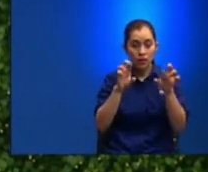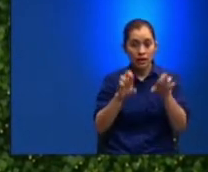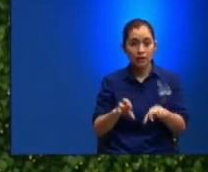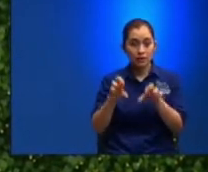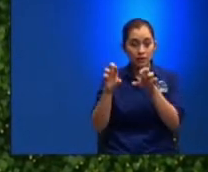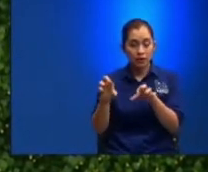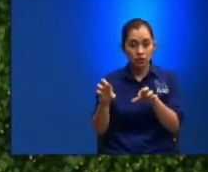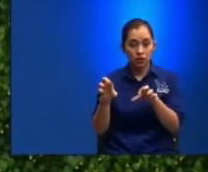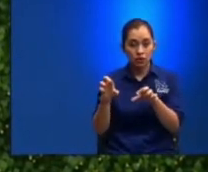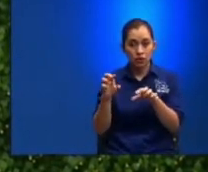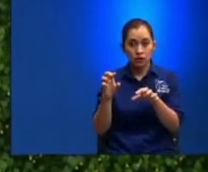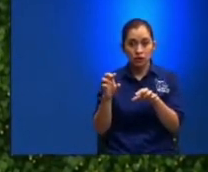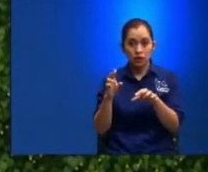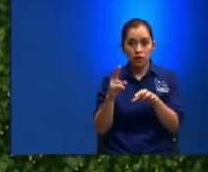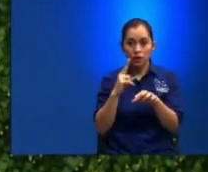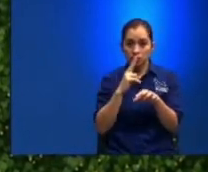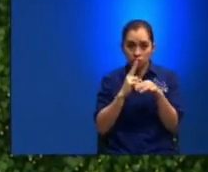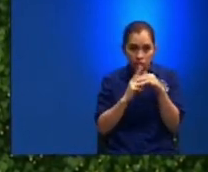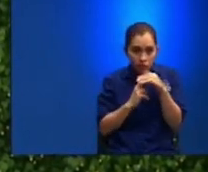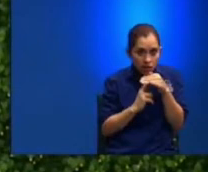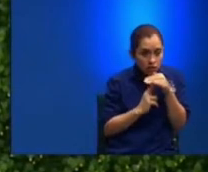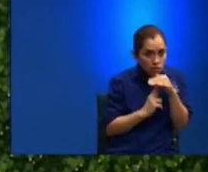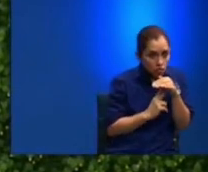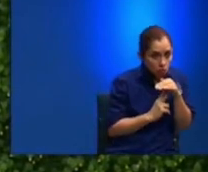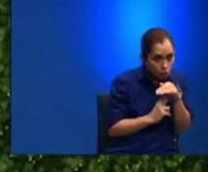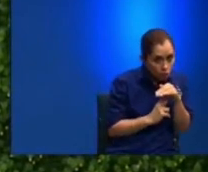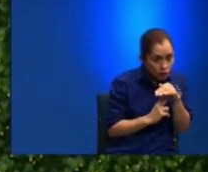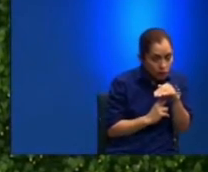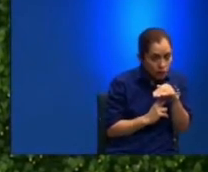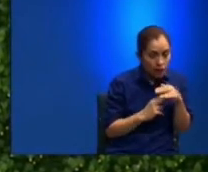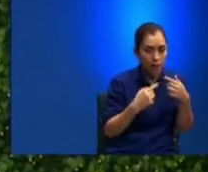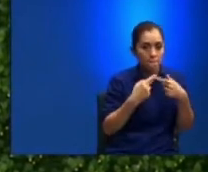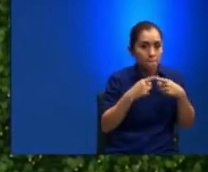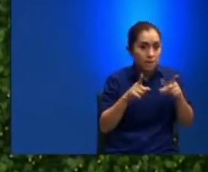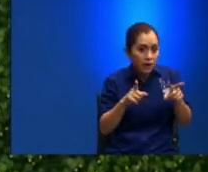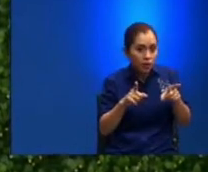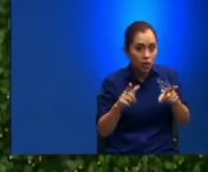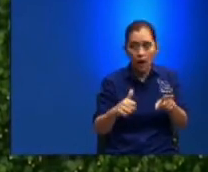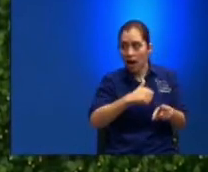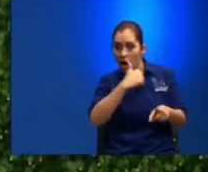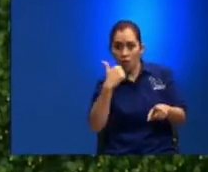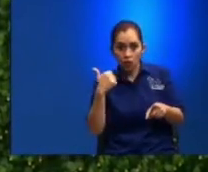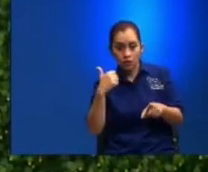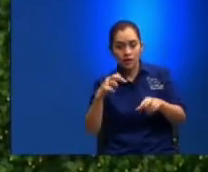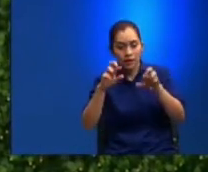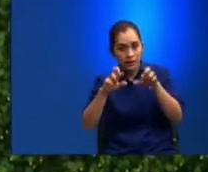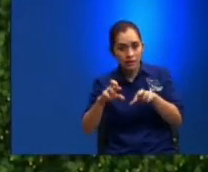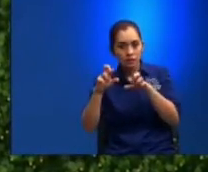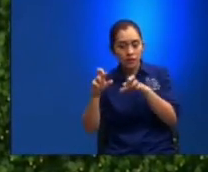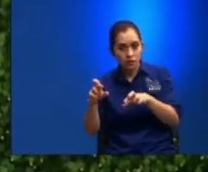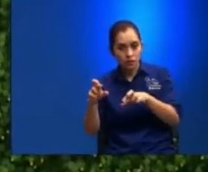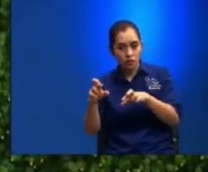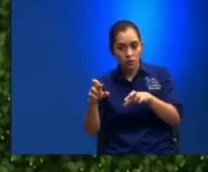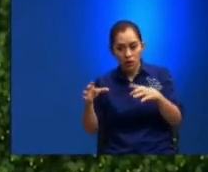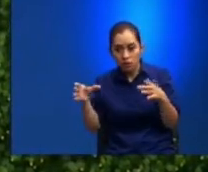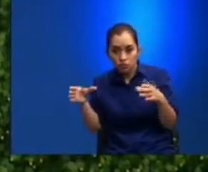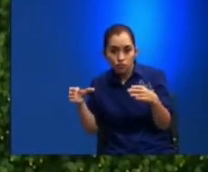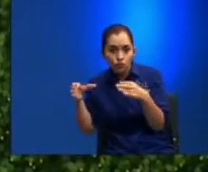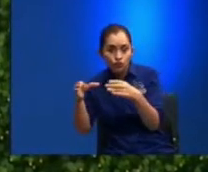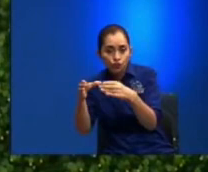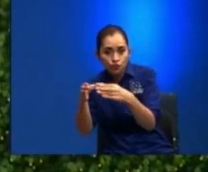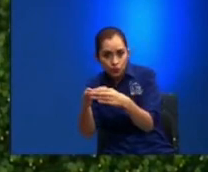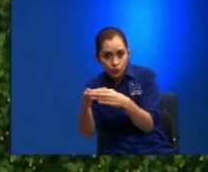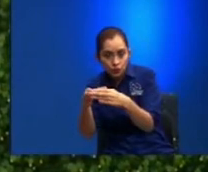por alguna razón se les oculta pero a vosotros dice señora manada pequeña le dice